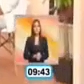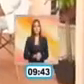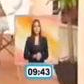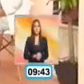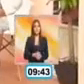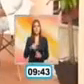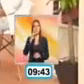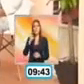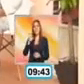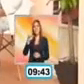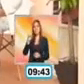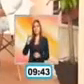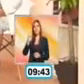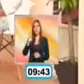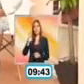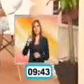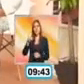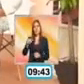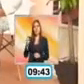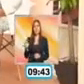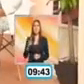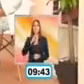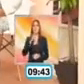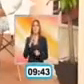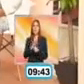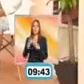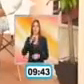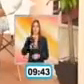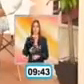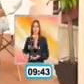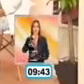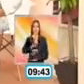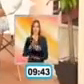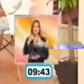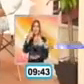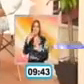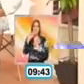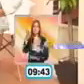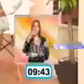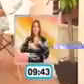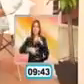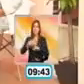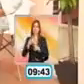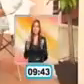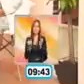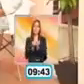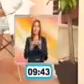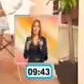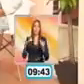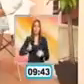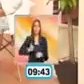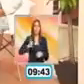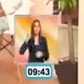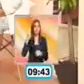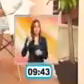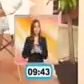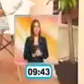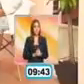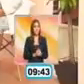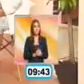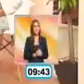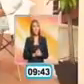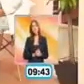Elsa Viviana, qué mejor manera de empezar la semana. Ay, muchas gracias. Quedándote la bienvenida y sobre todo aprovechando,